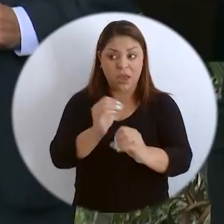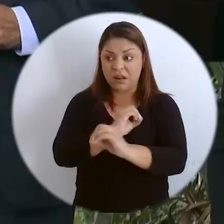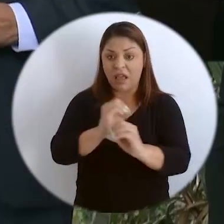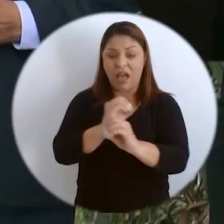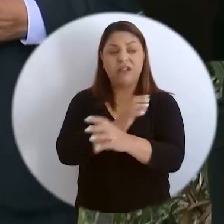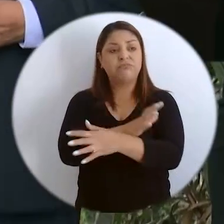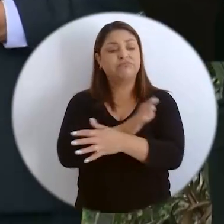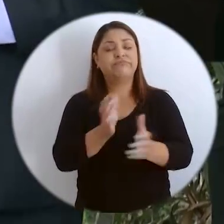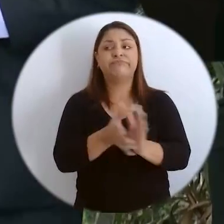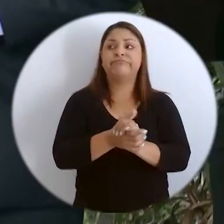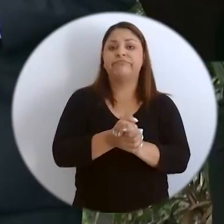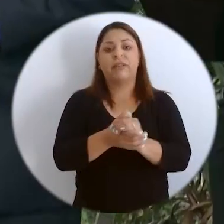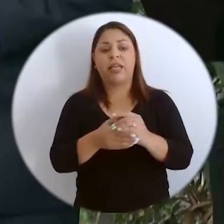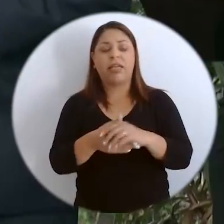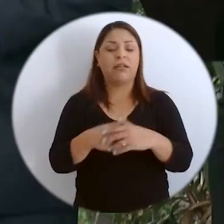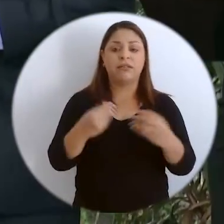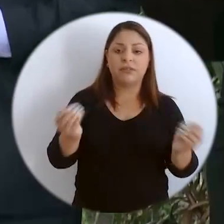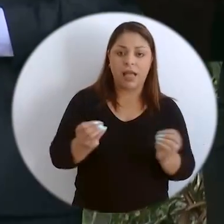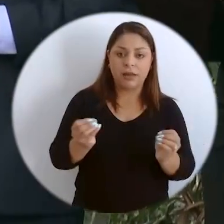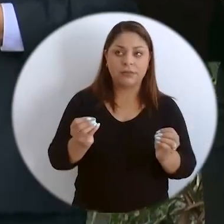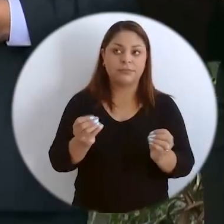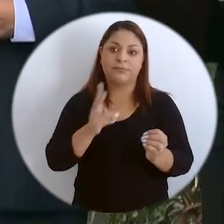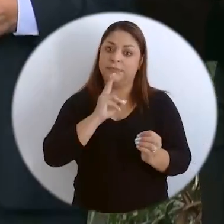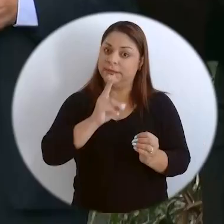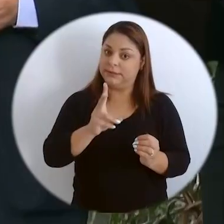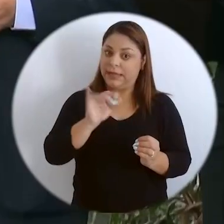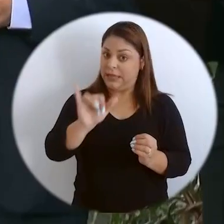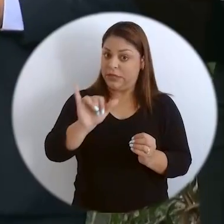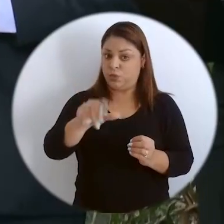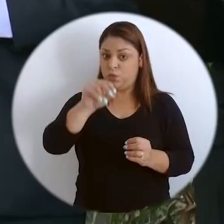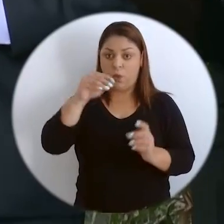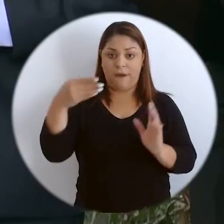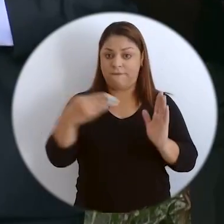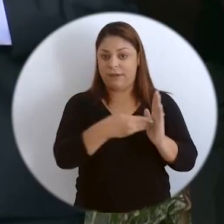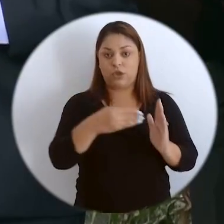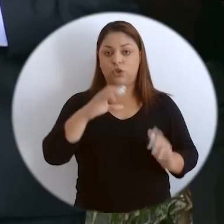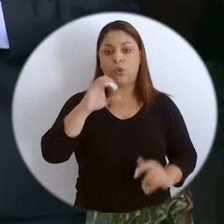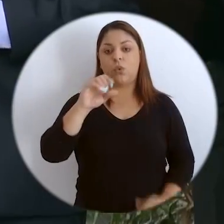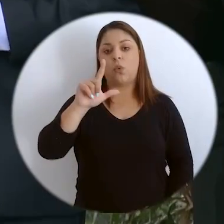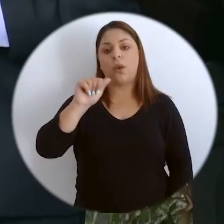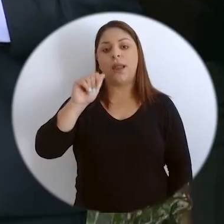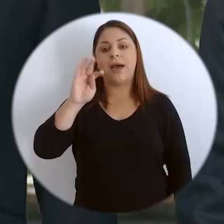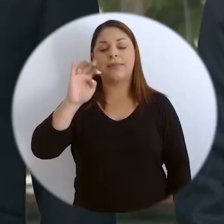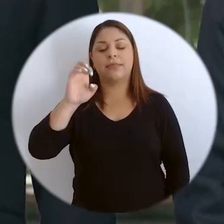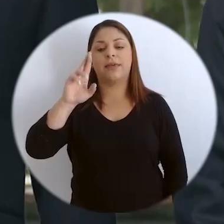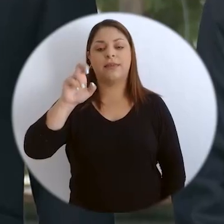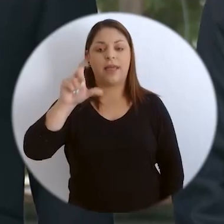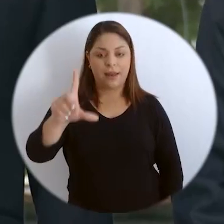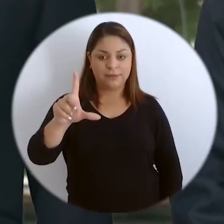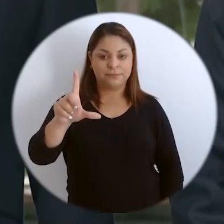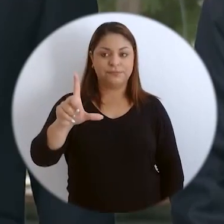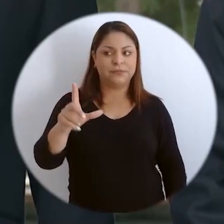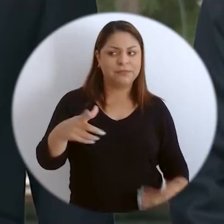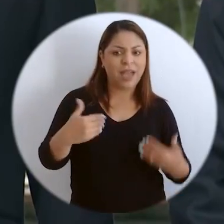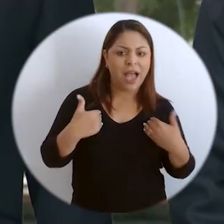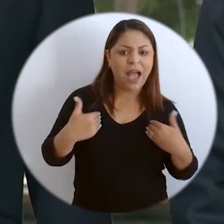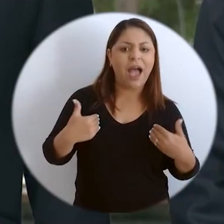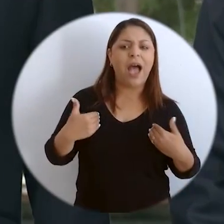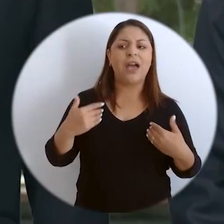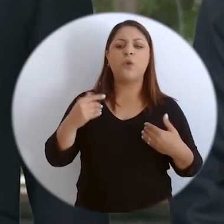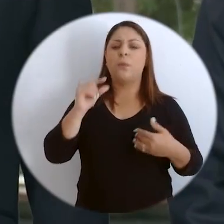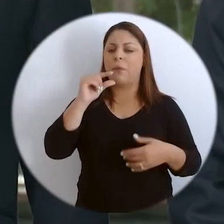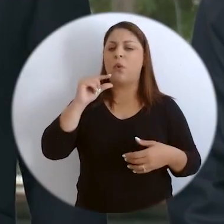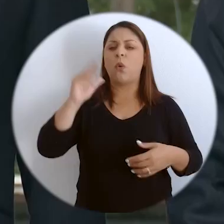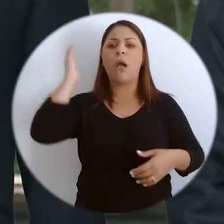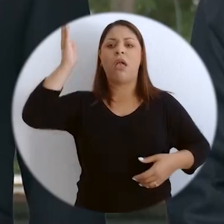adecuado, no son efectos colaterales. Ahí hay una narrativa un tanto perversa,